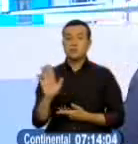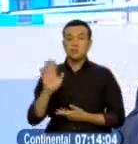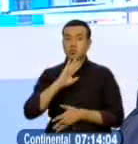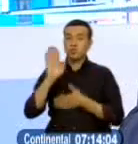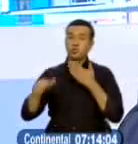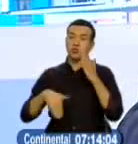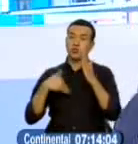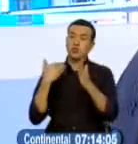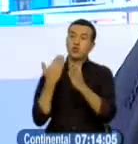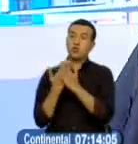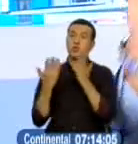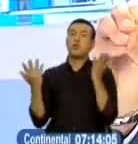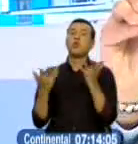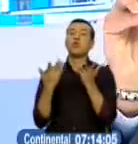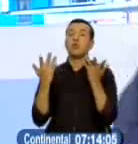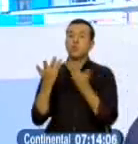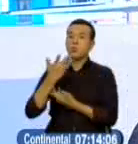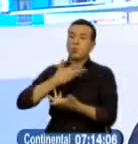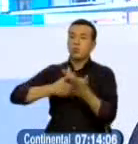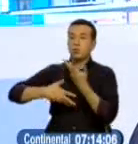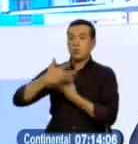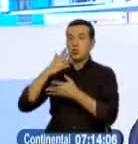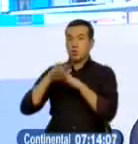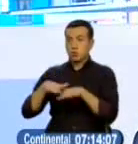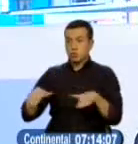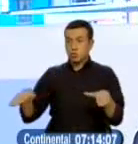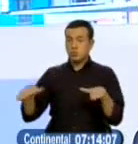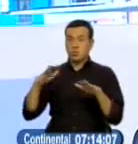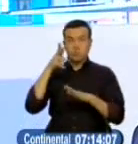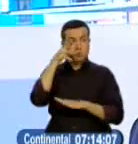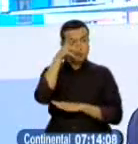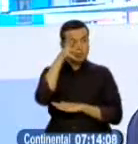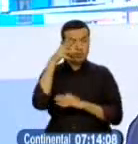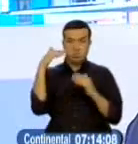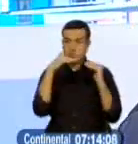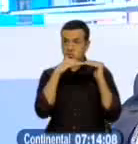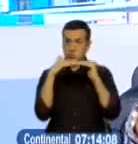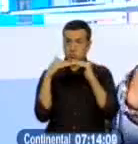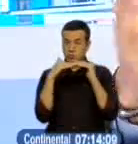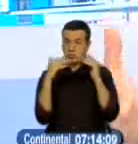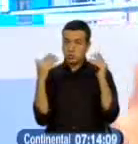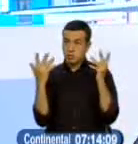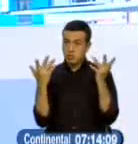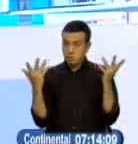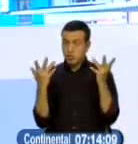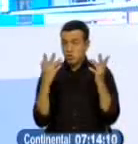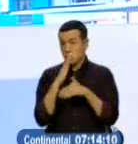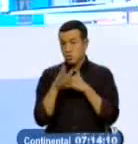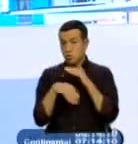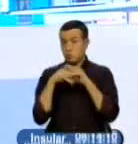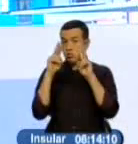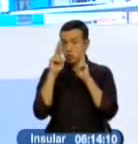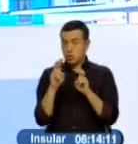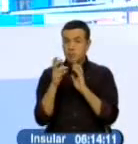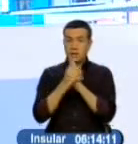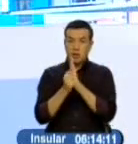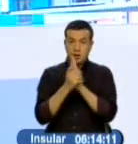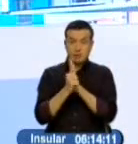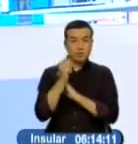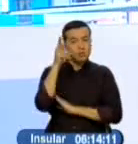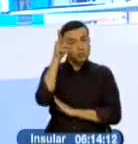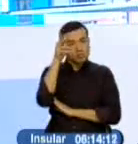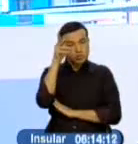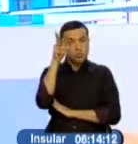todo se sintetiza en la interacción del estudiante con el profesor. Y por lo tanto, todos los aspectos que tienen que ver con capacitación